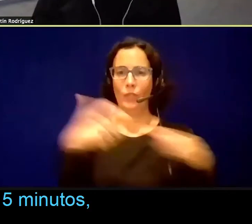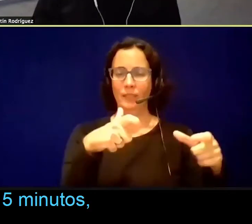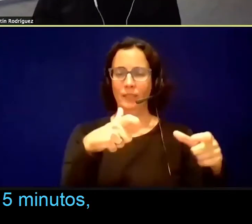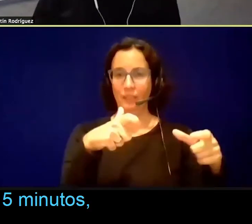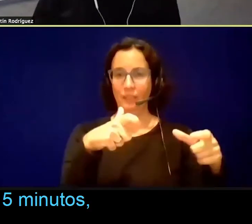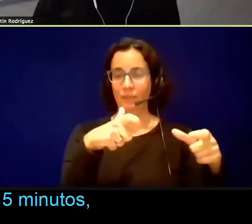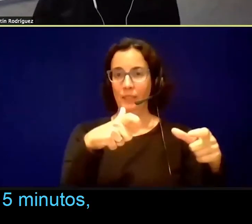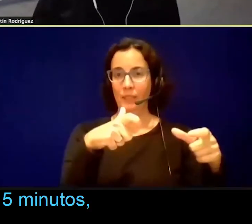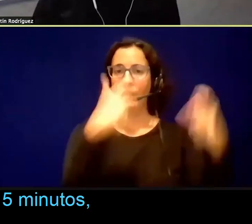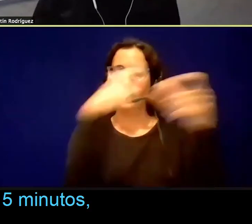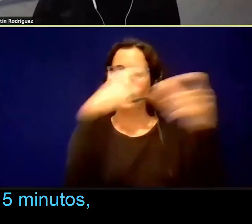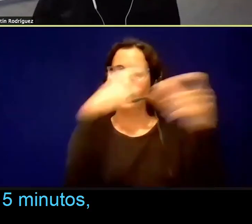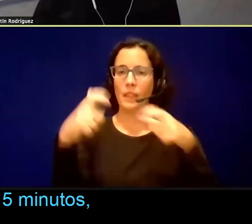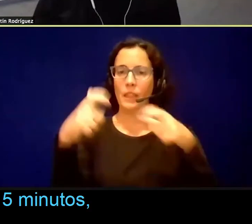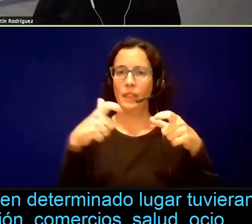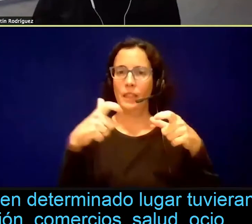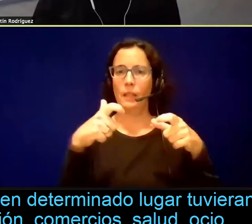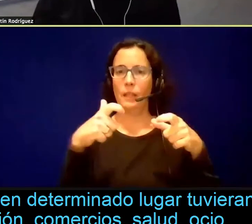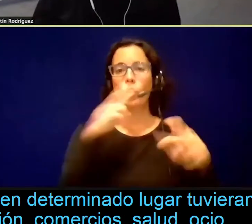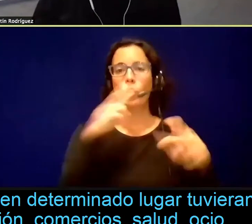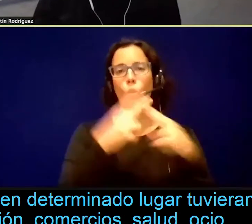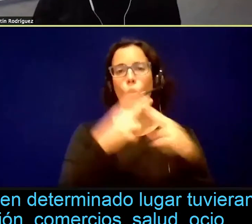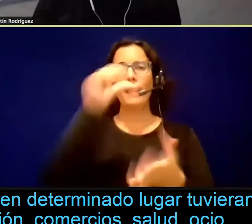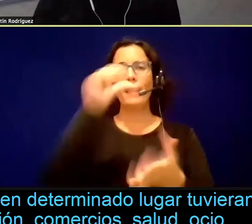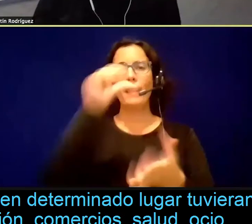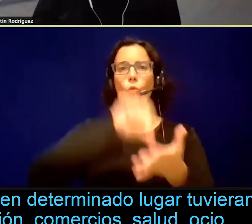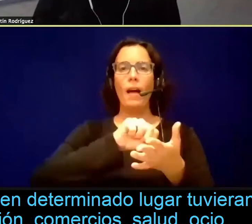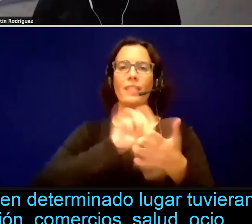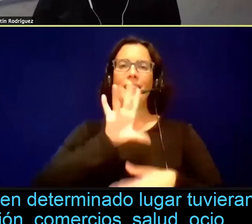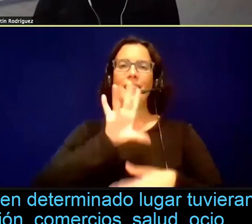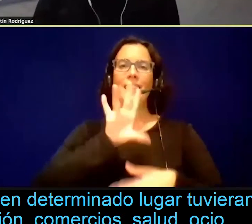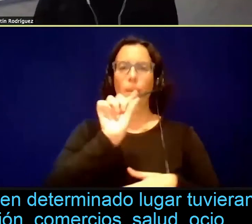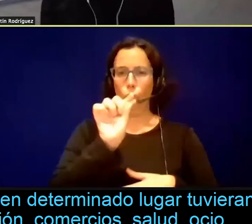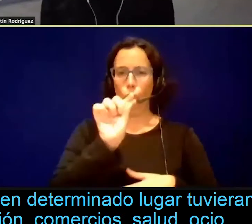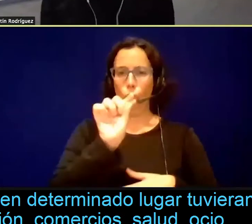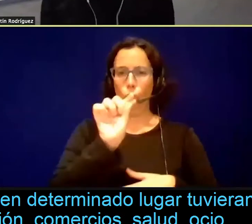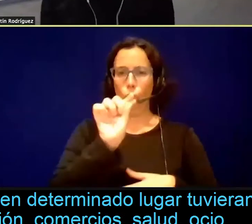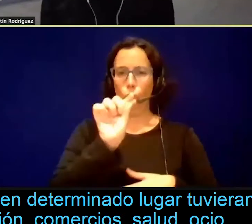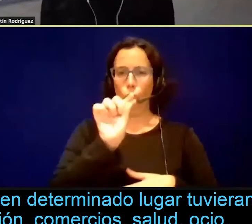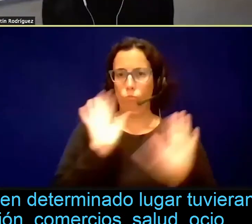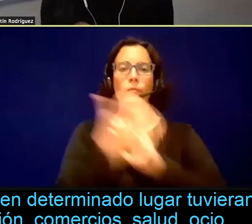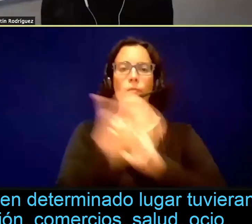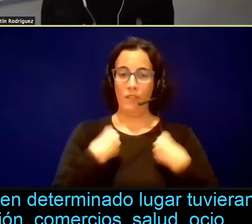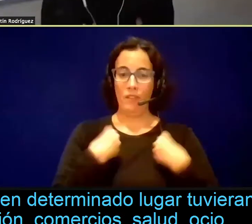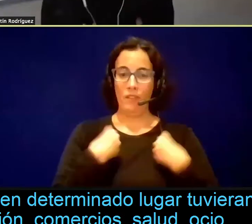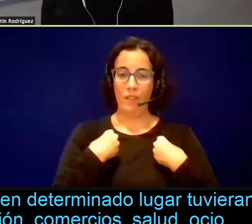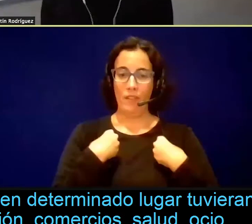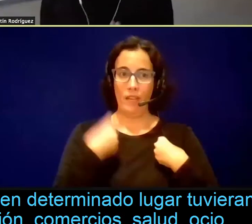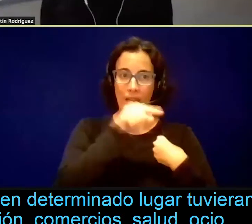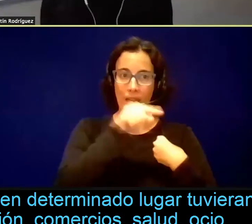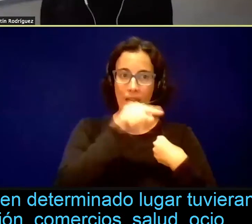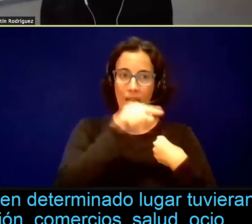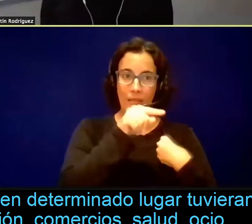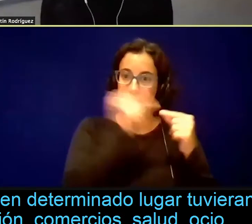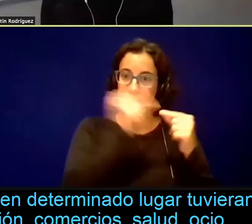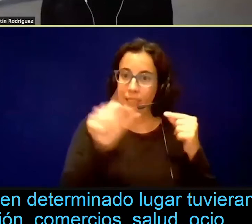15 minutos. Es decir, que todas las personas que viviesen en un determinado lugar tuviesen a 15 minutos de su casa, no más, 15 minutos